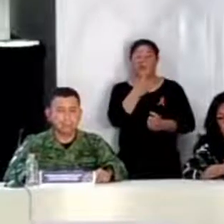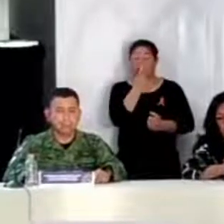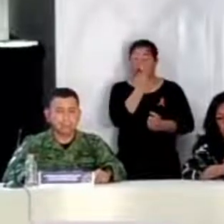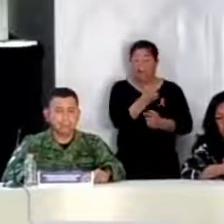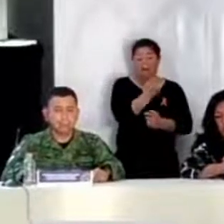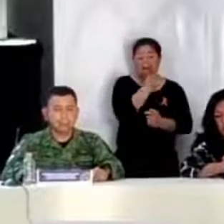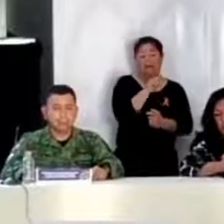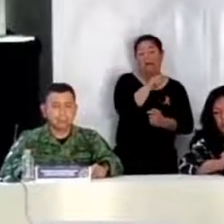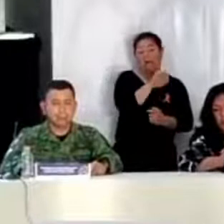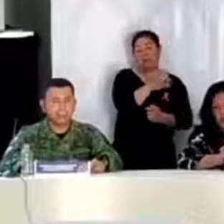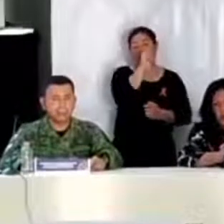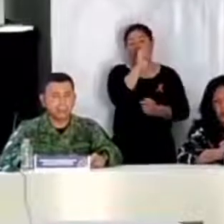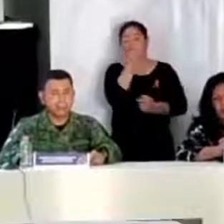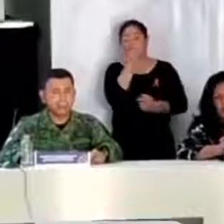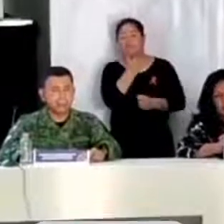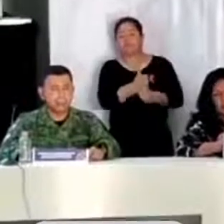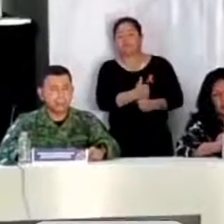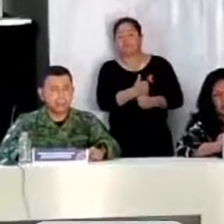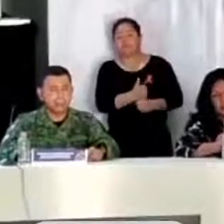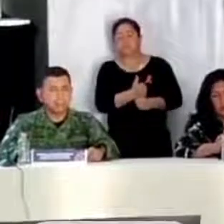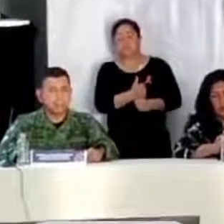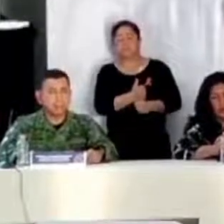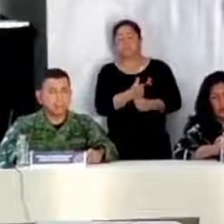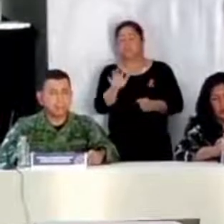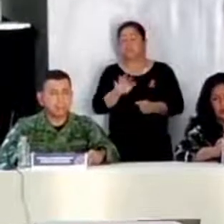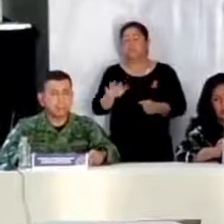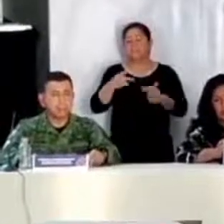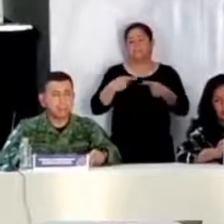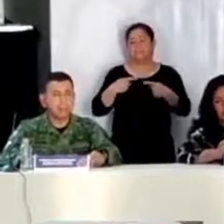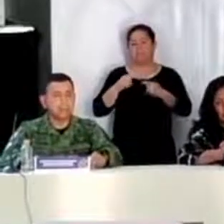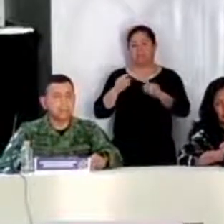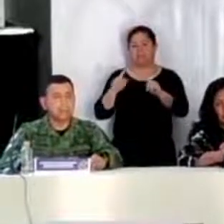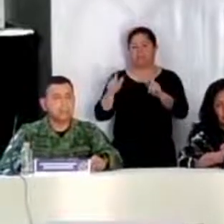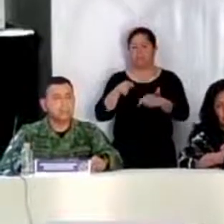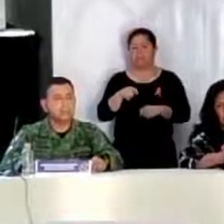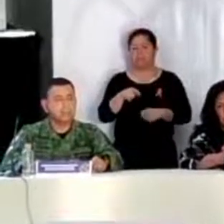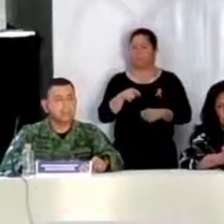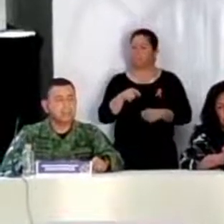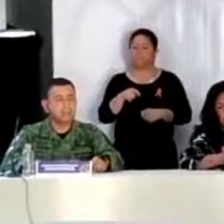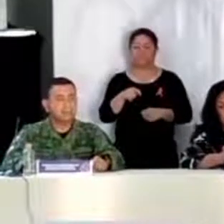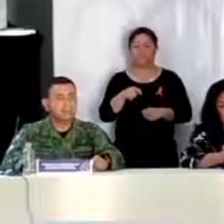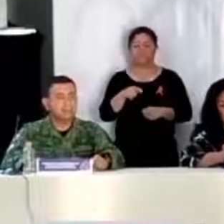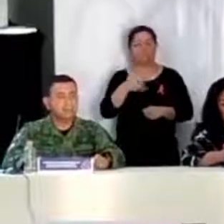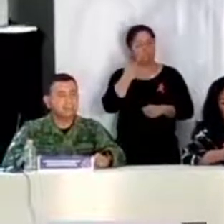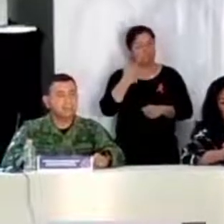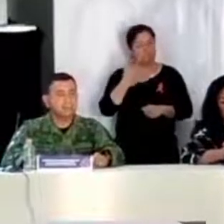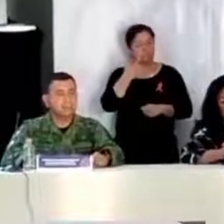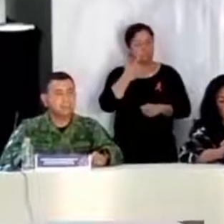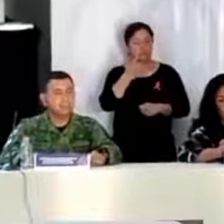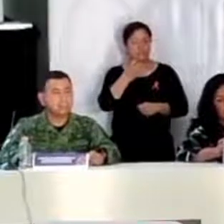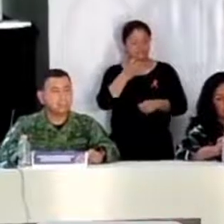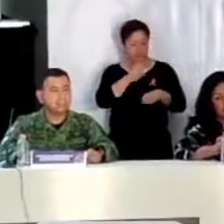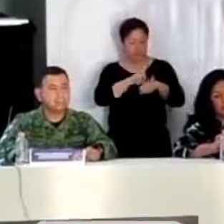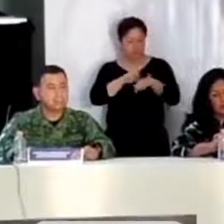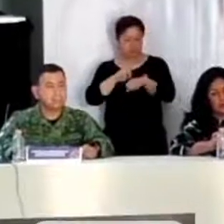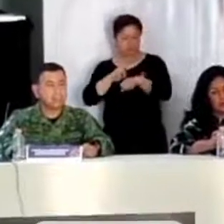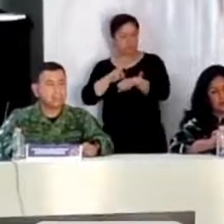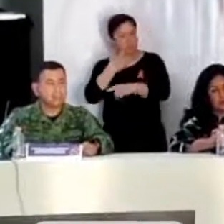a la sociedad de Tlaxcala, a los sectores productivos. Por ello seguimos empeñados y día a día se